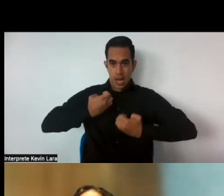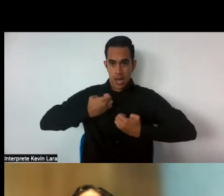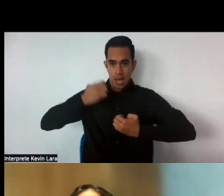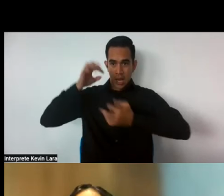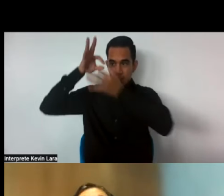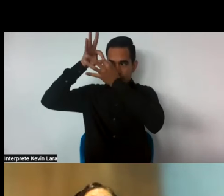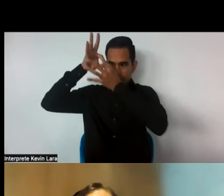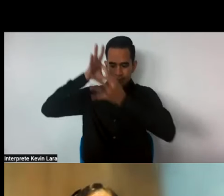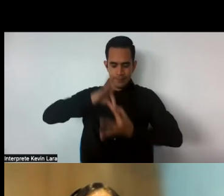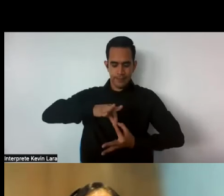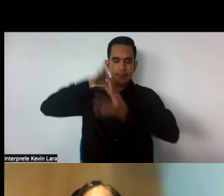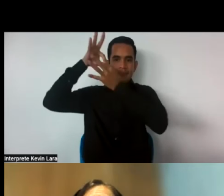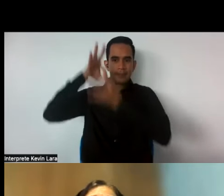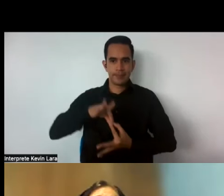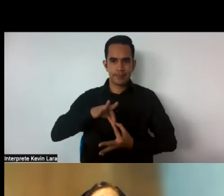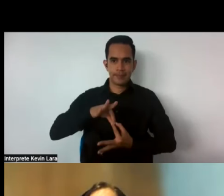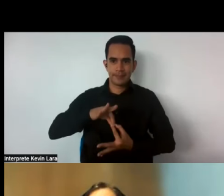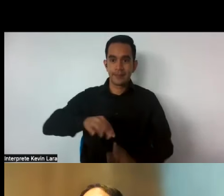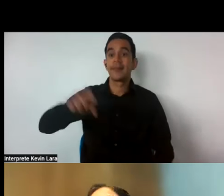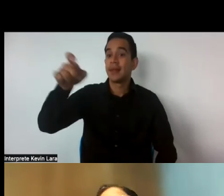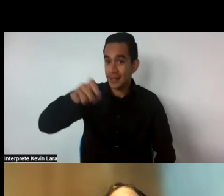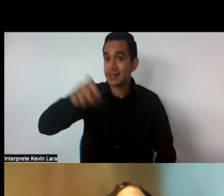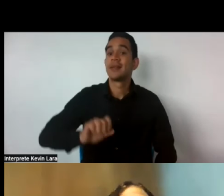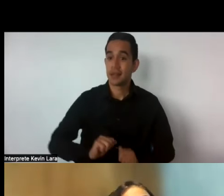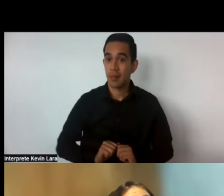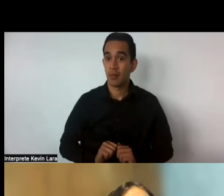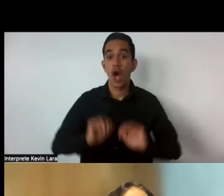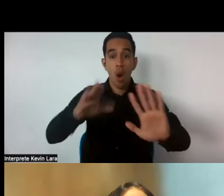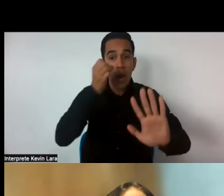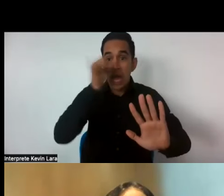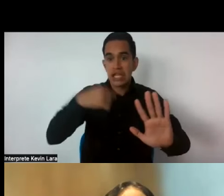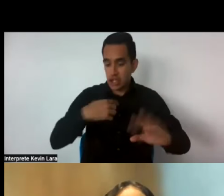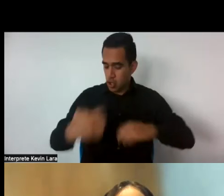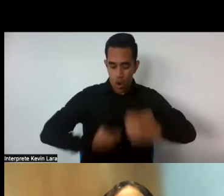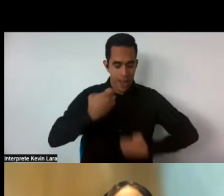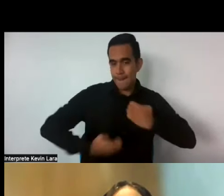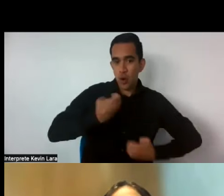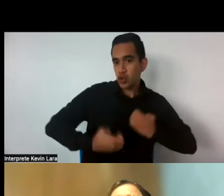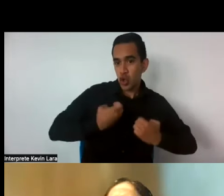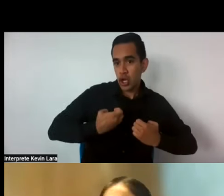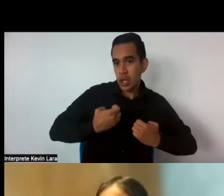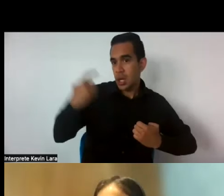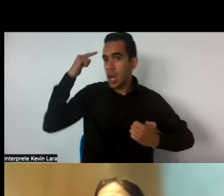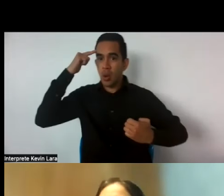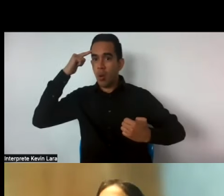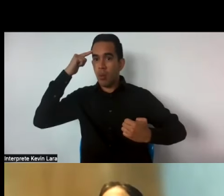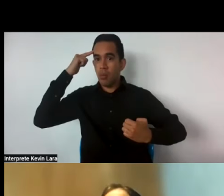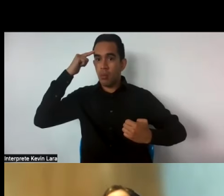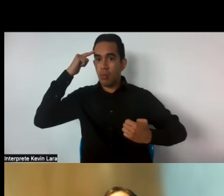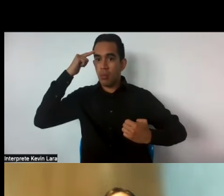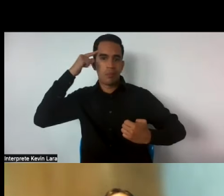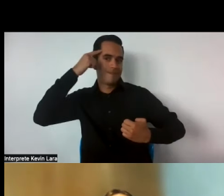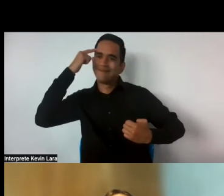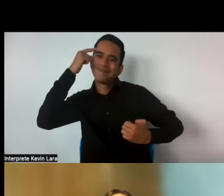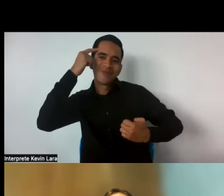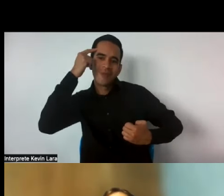una emoción. Pero tampoco existe una emoción si yo no pienso. Ahora bien, vamos a estar